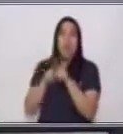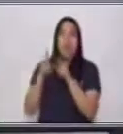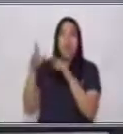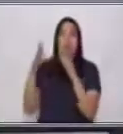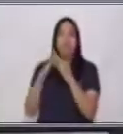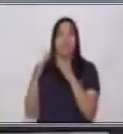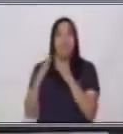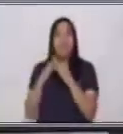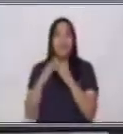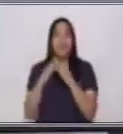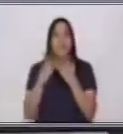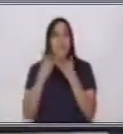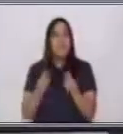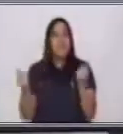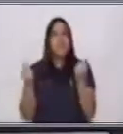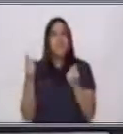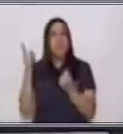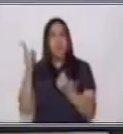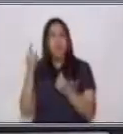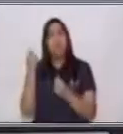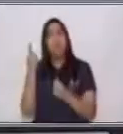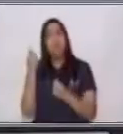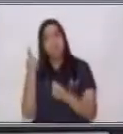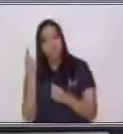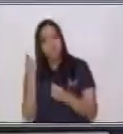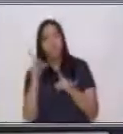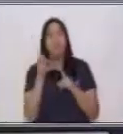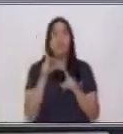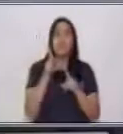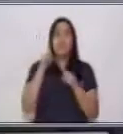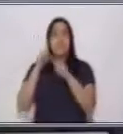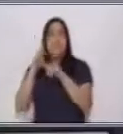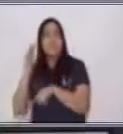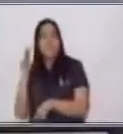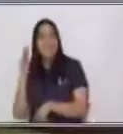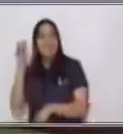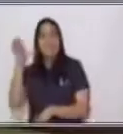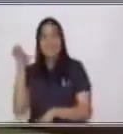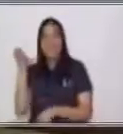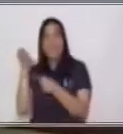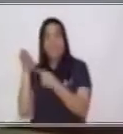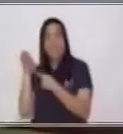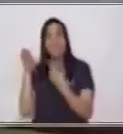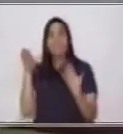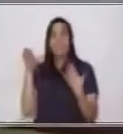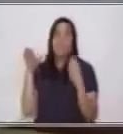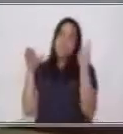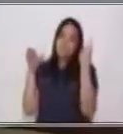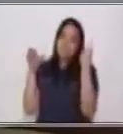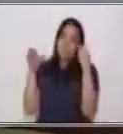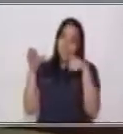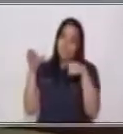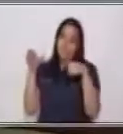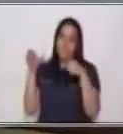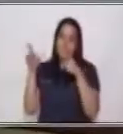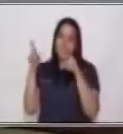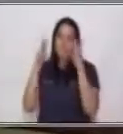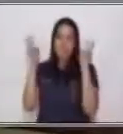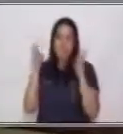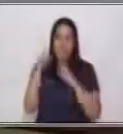25/16. Como todos tienen el mismo denominador, ese denominador simplemente se copia, que es